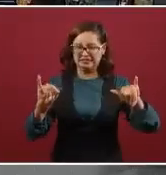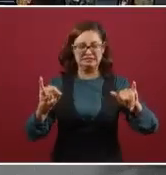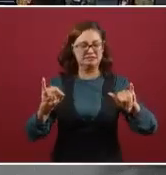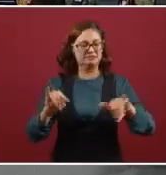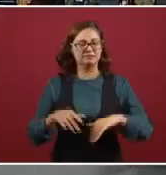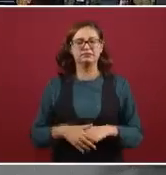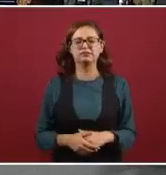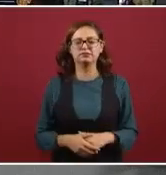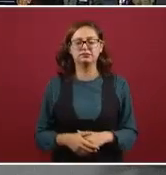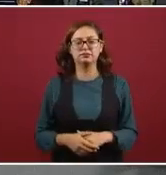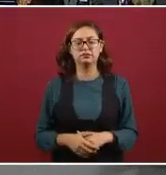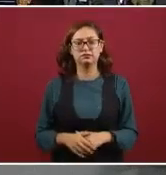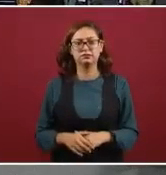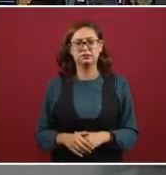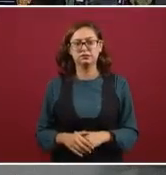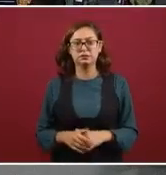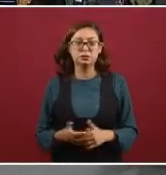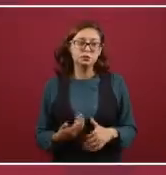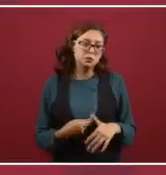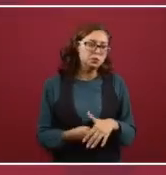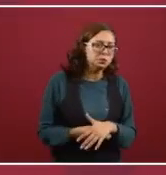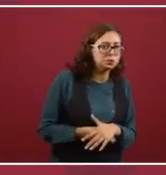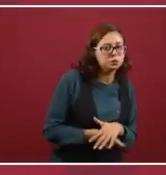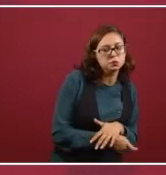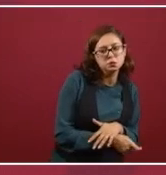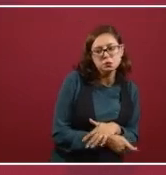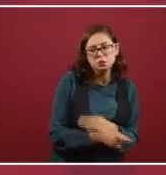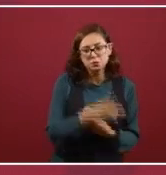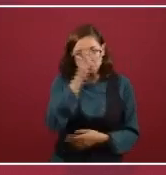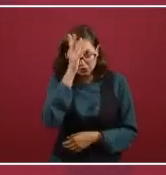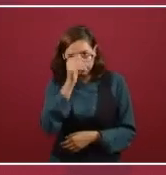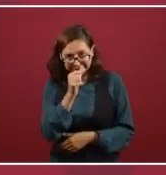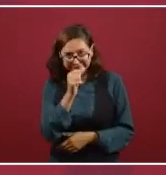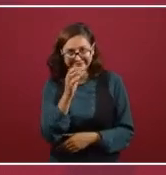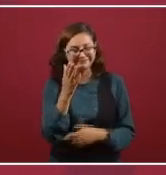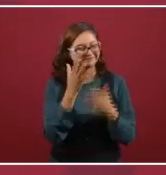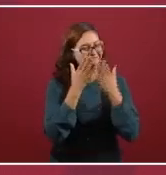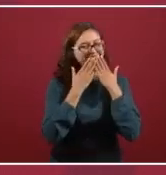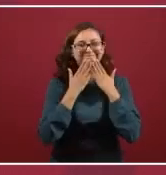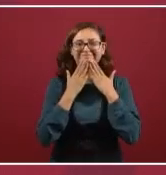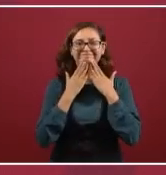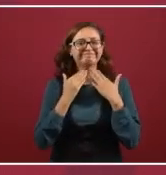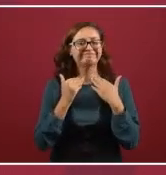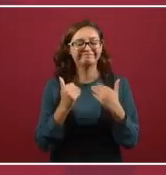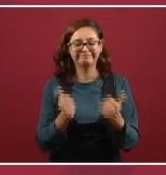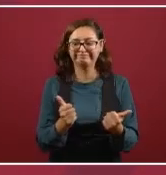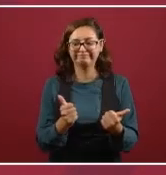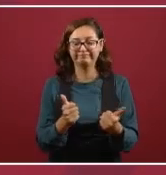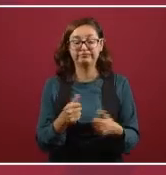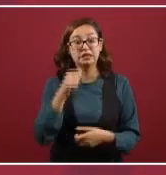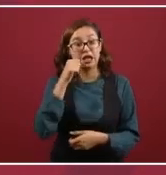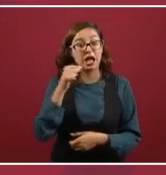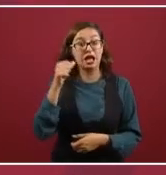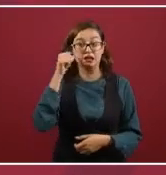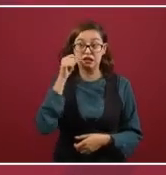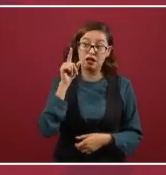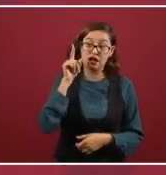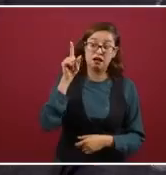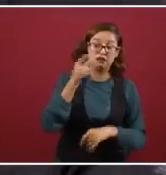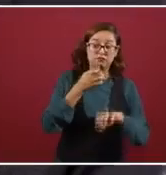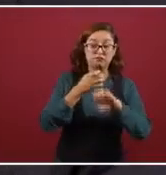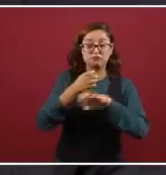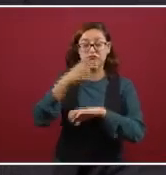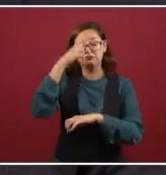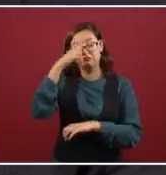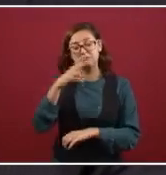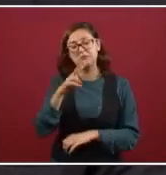No hay acuerdos debajo de la mesa. Ayer lo mencionaba yo en Valle de Bravo,